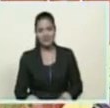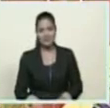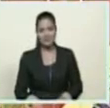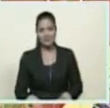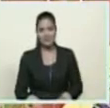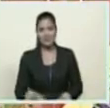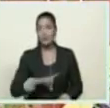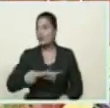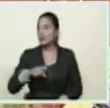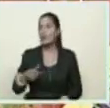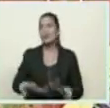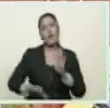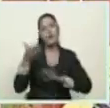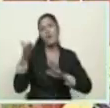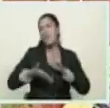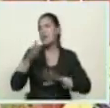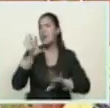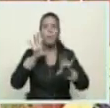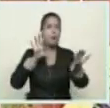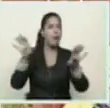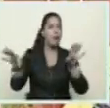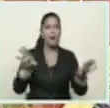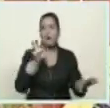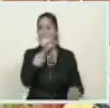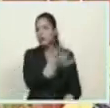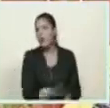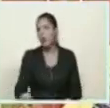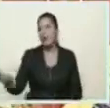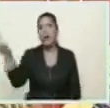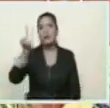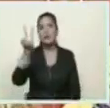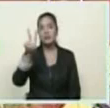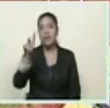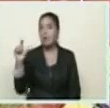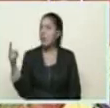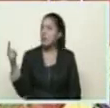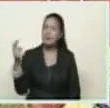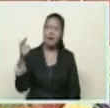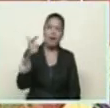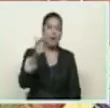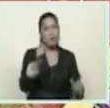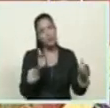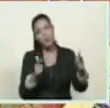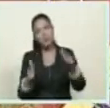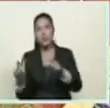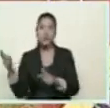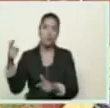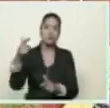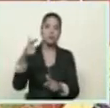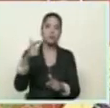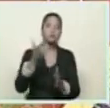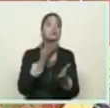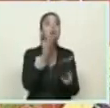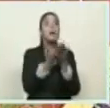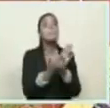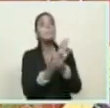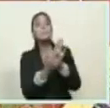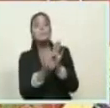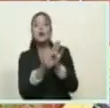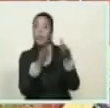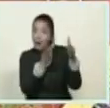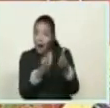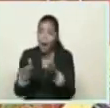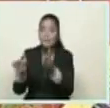nos fuimos a recorrer el país por tierra para plantearla venezuela